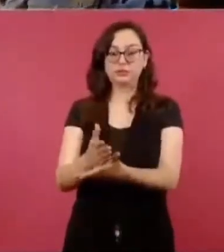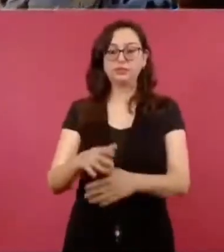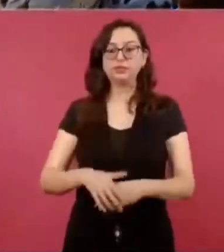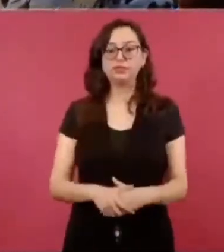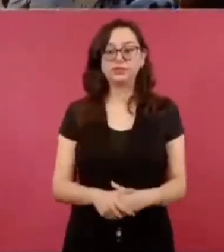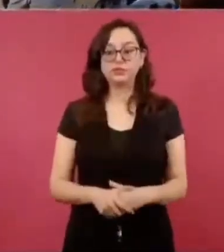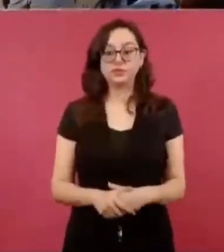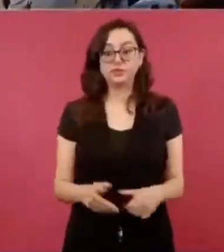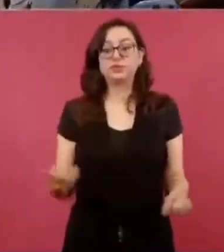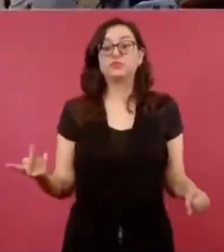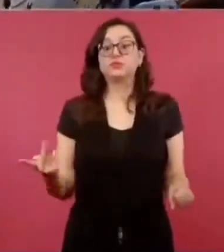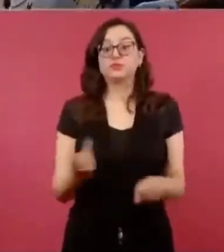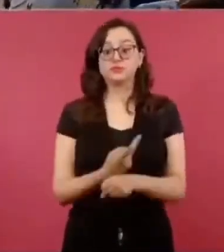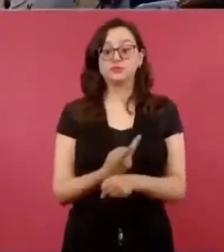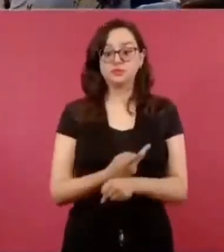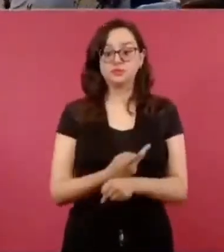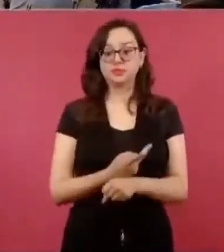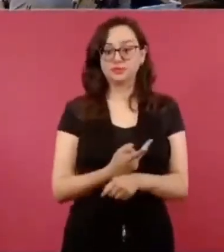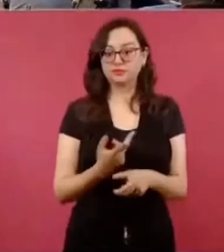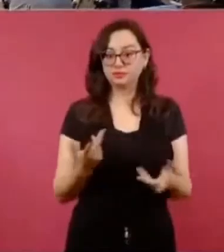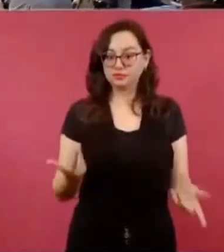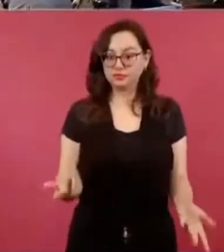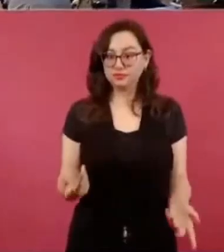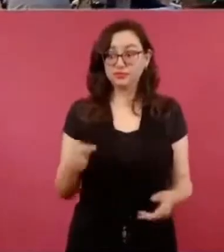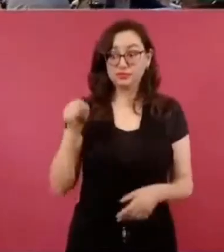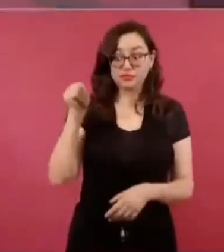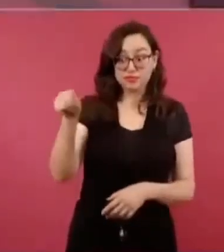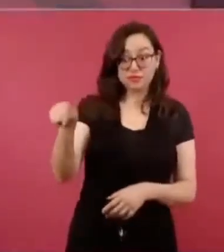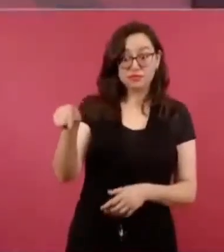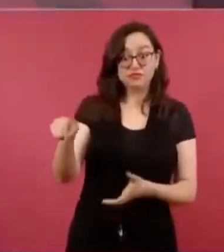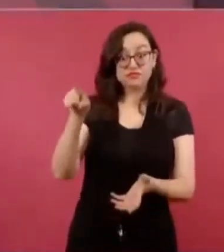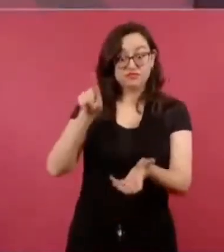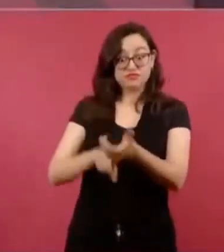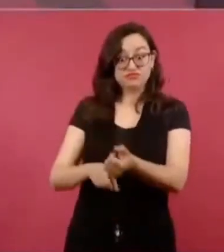porque no es nada más